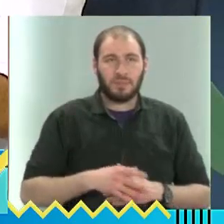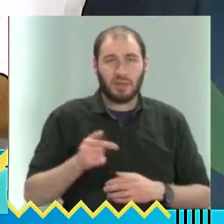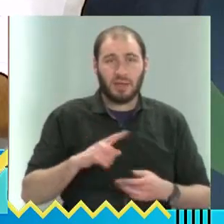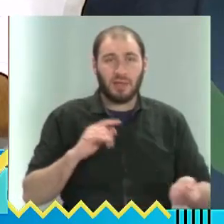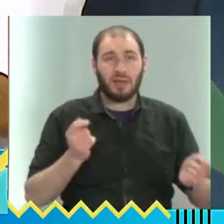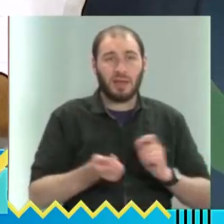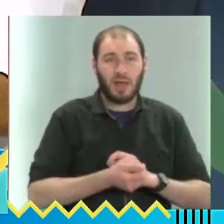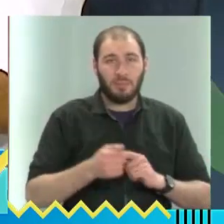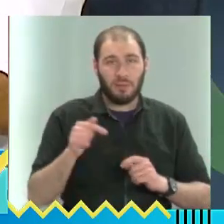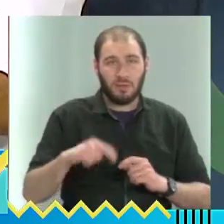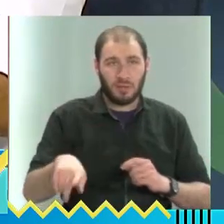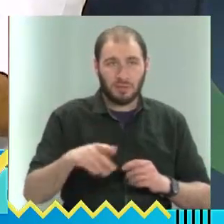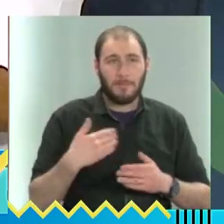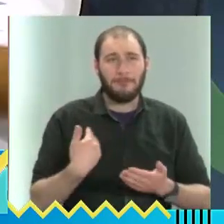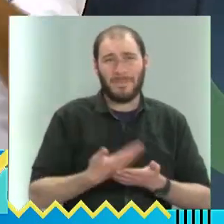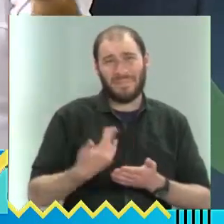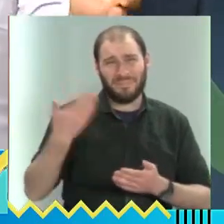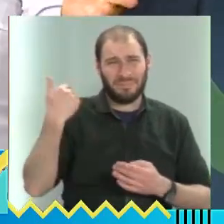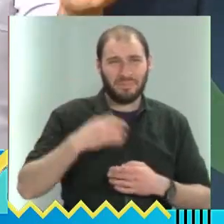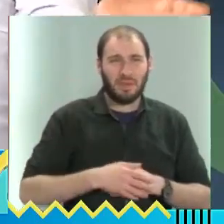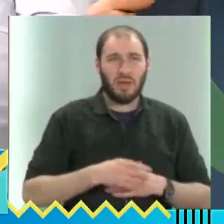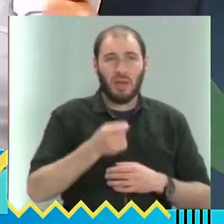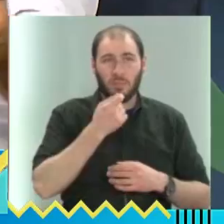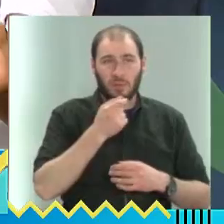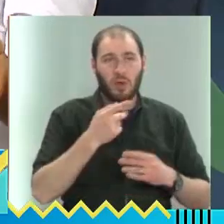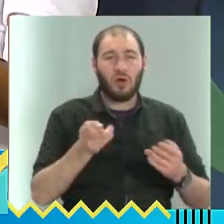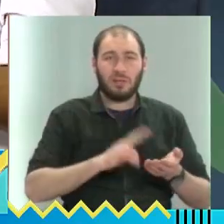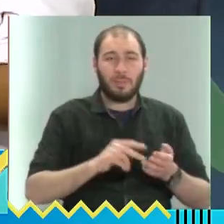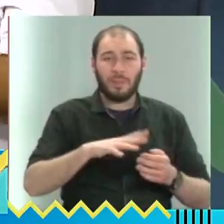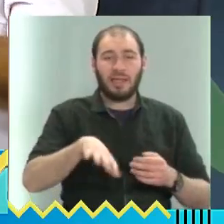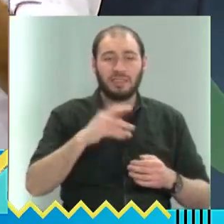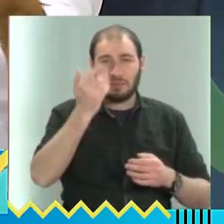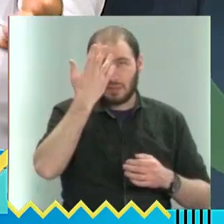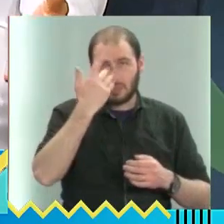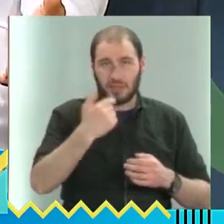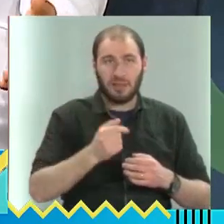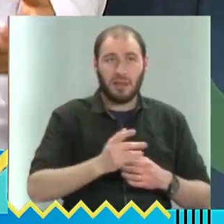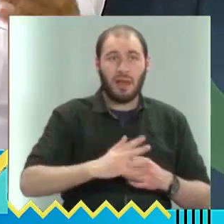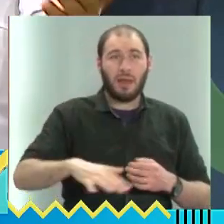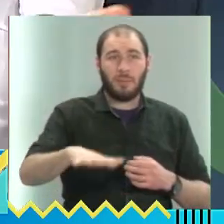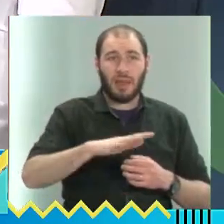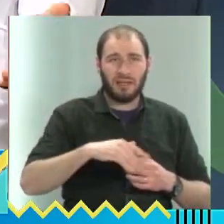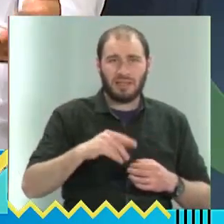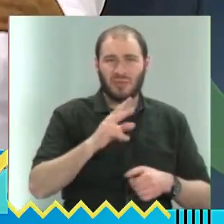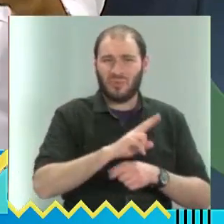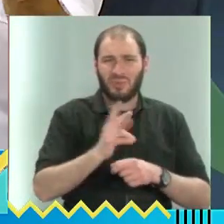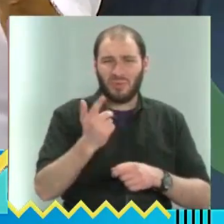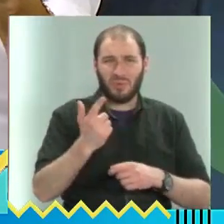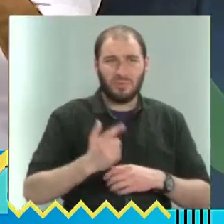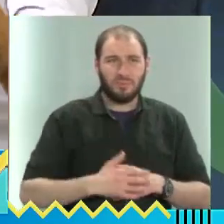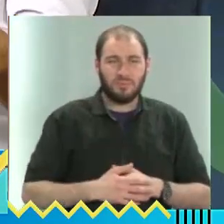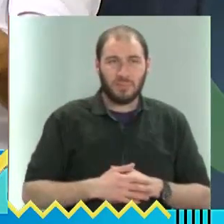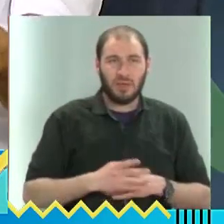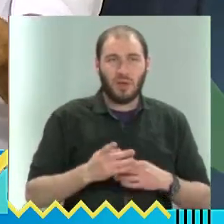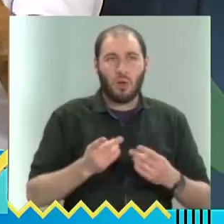cambios ya se venían pidiendo hace mucho. Por ejemplo, volvemos a hablar de la Plaza San Martín. Era una plaza que estaba descuidada, que